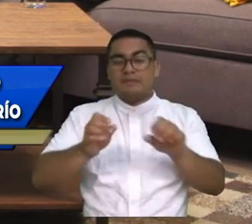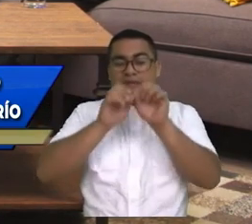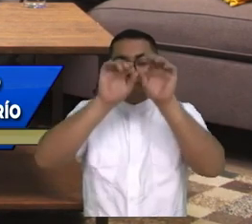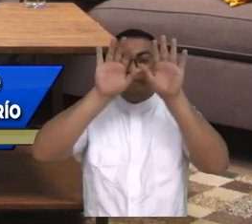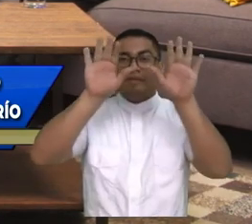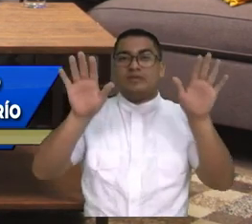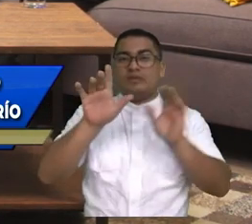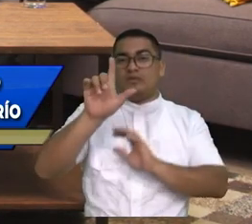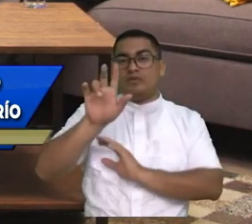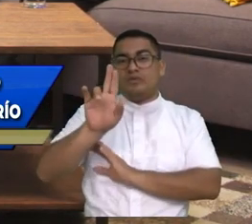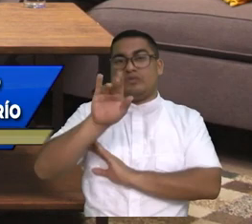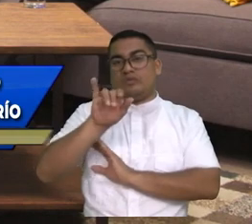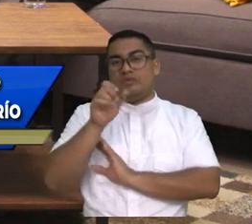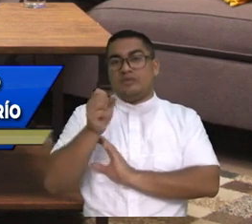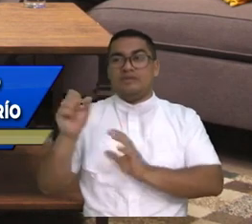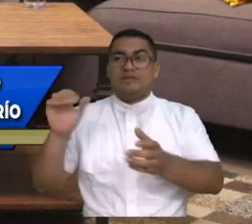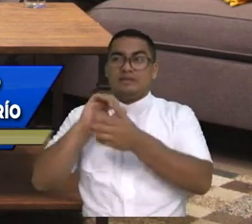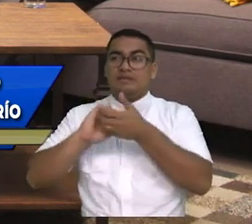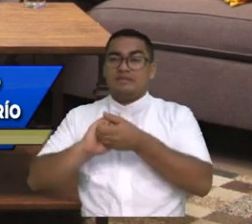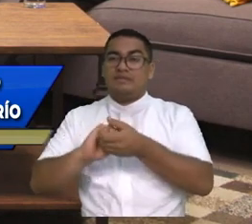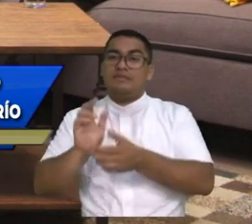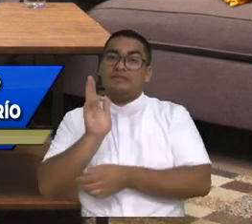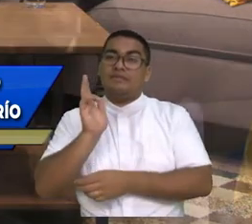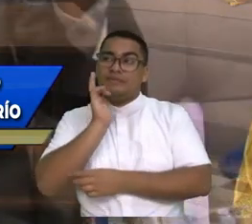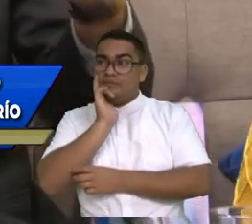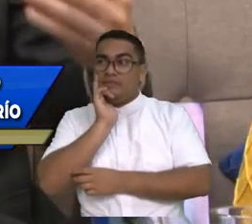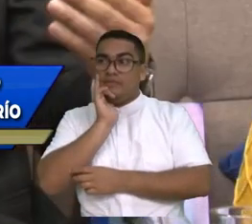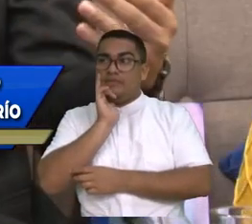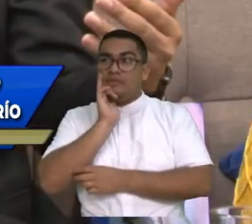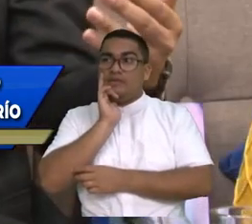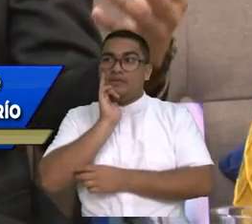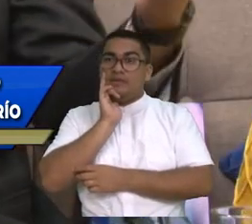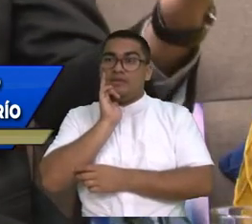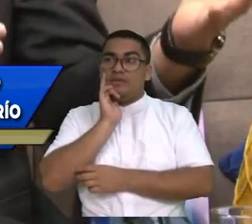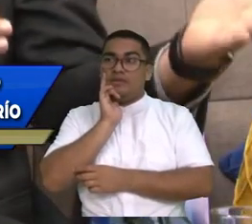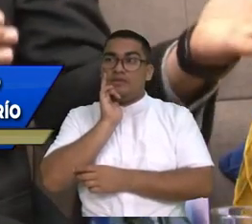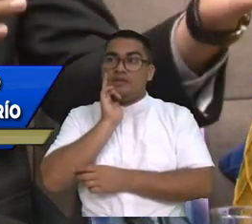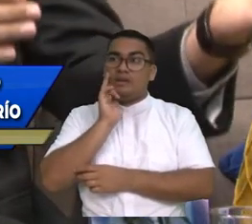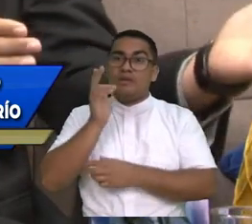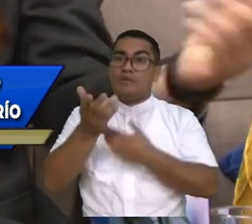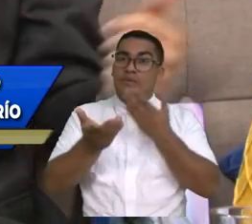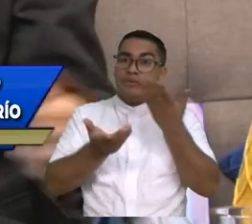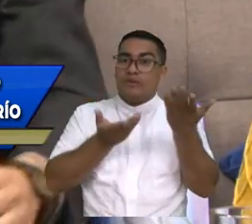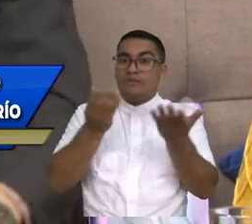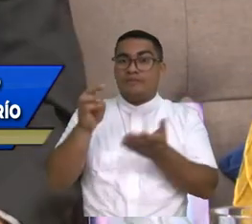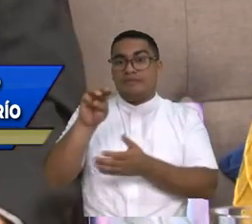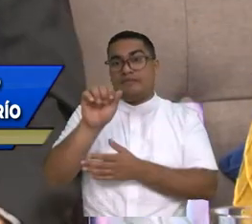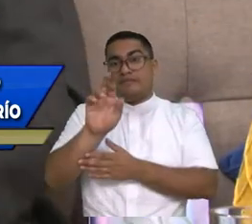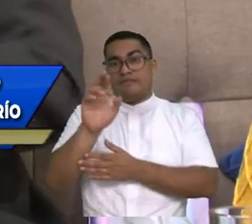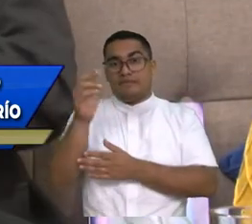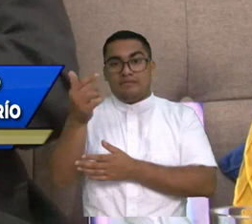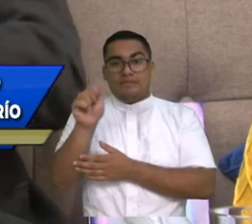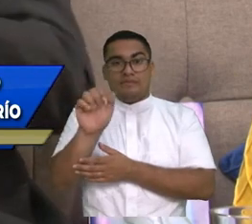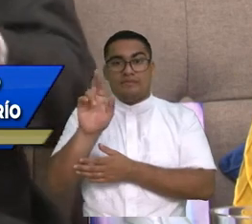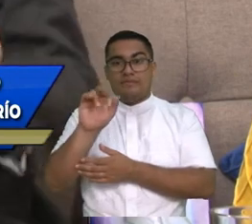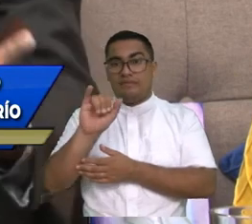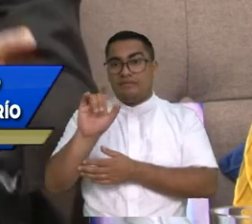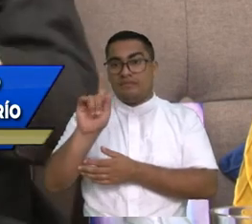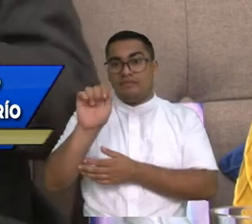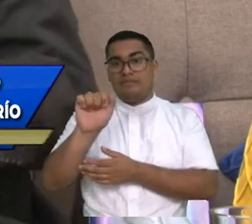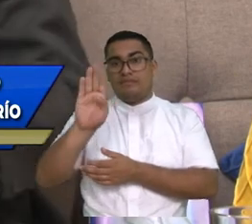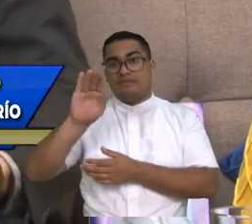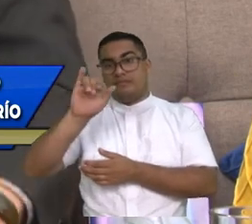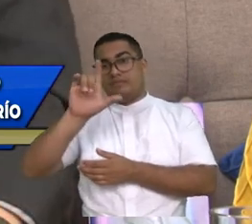de Baile, amigo íntimo de Darío, el papá de la niña a cual Darío dedicó el poema a Margarita de Baile, junto con el